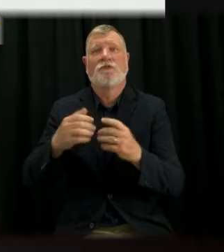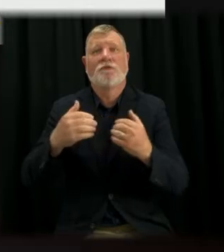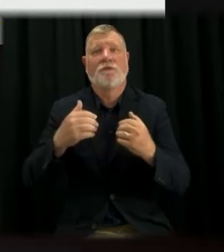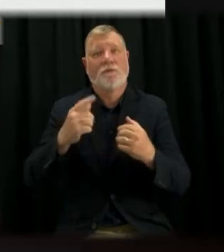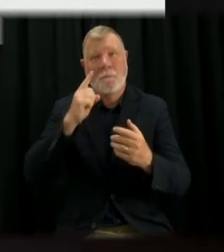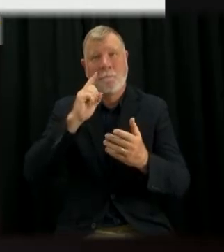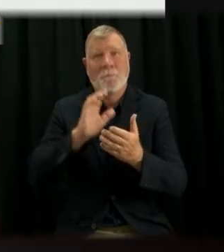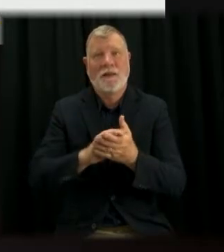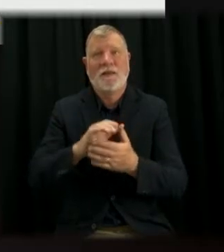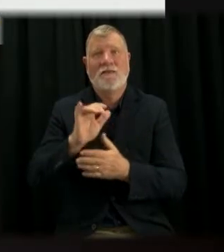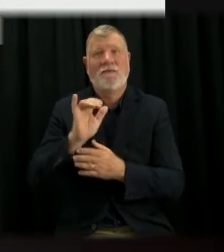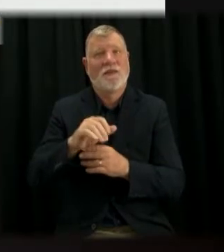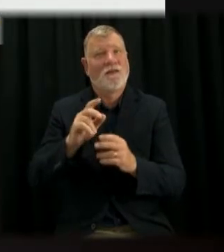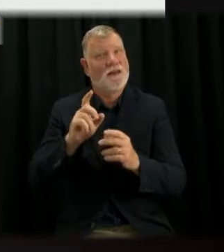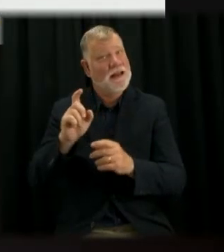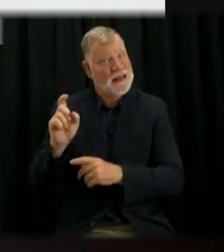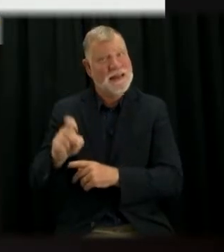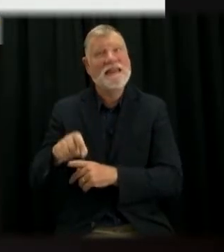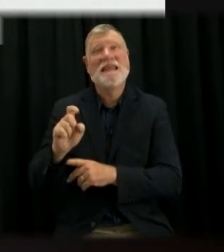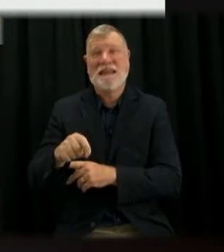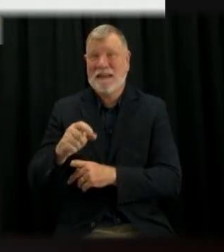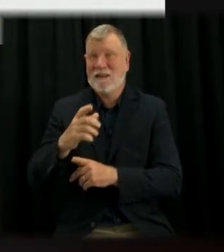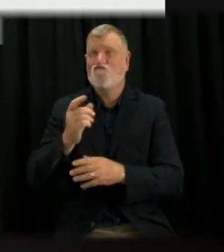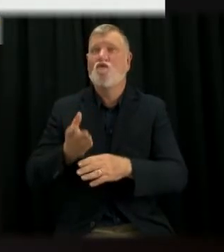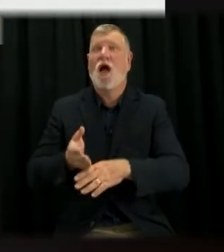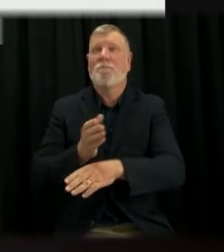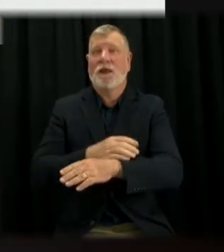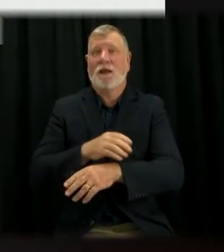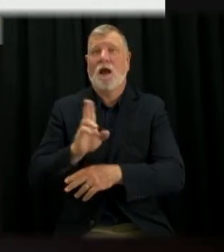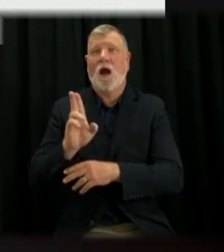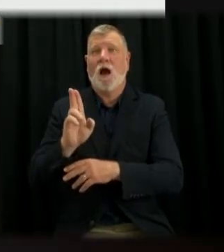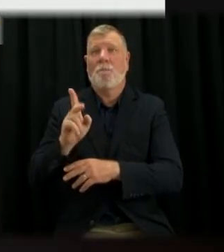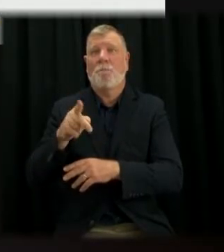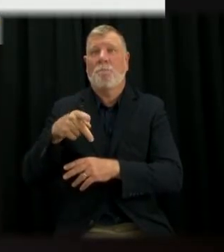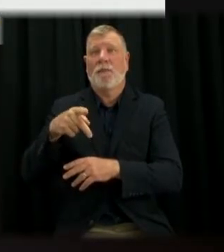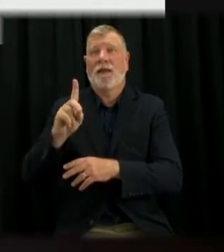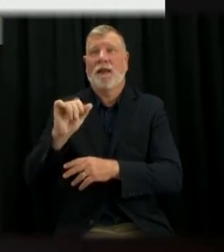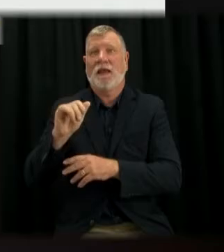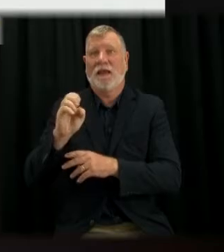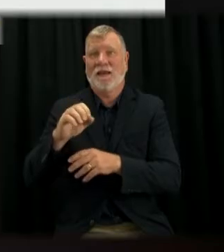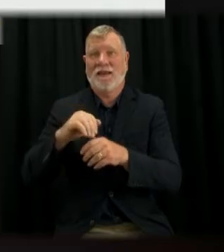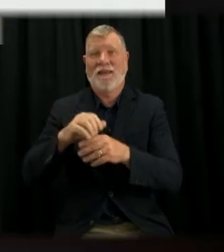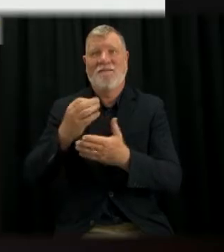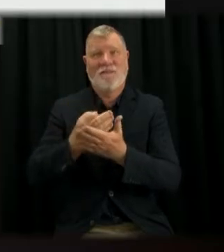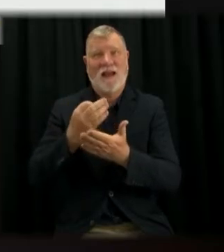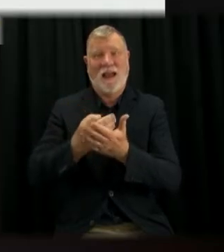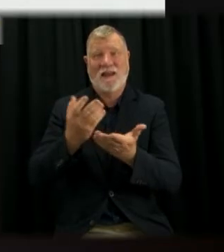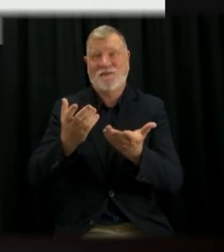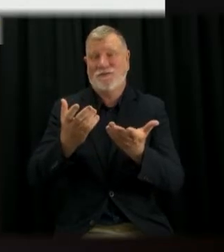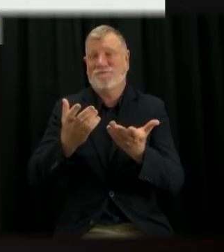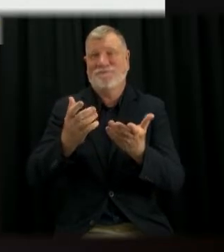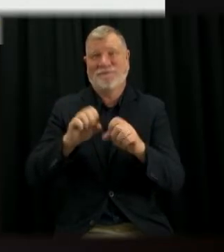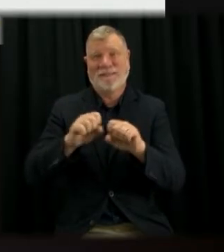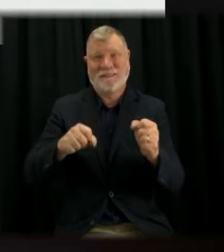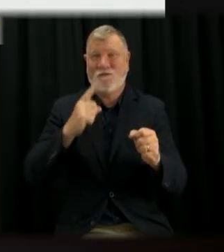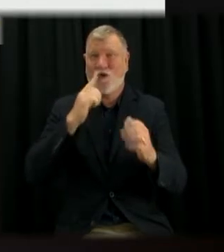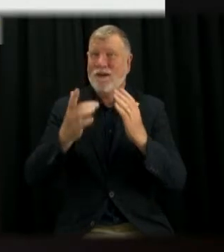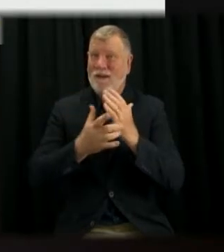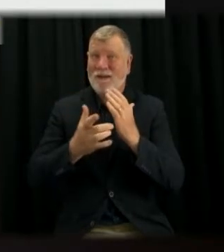También pensamos que es muy necesario una puesta al día del sistema de contabilidad desde el punto de